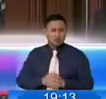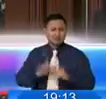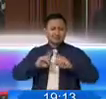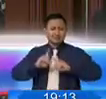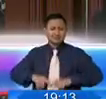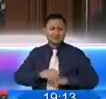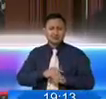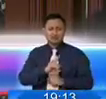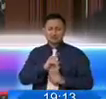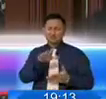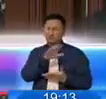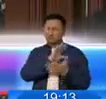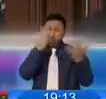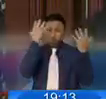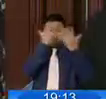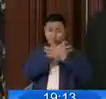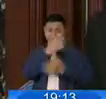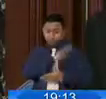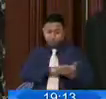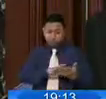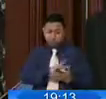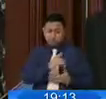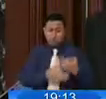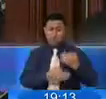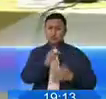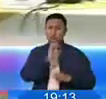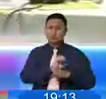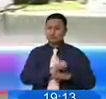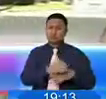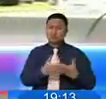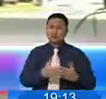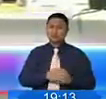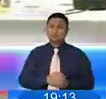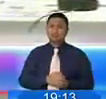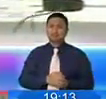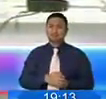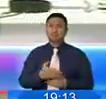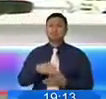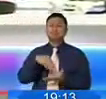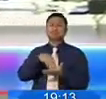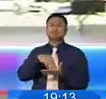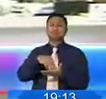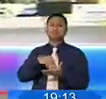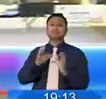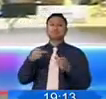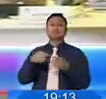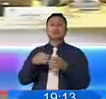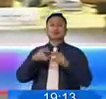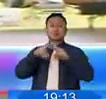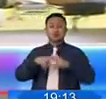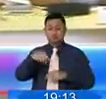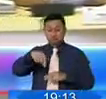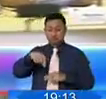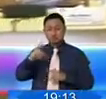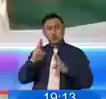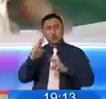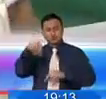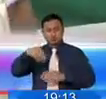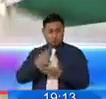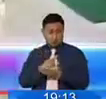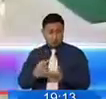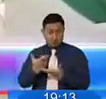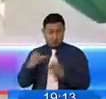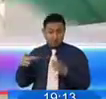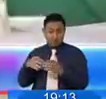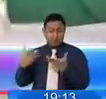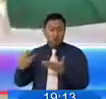de nubes negras que hoy existen sobre la justicia ecuatoriana. Los miembros de la Comisión de Fiscalización esperan que esta misma semana la Comisión